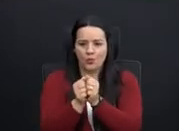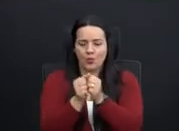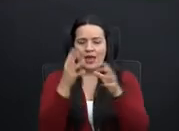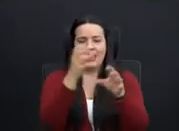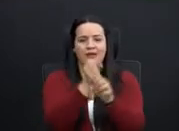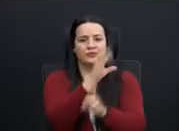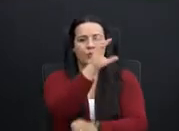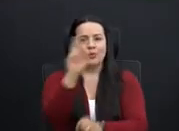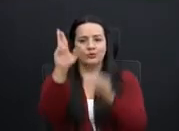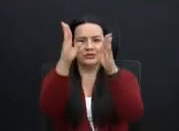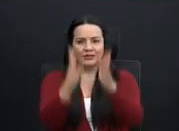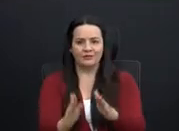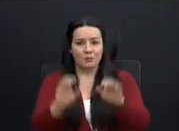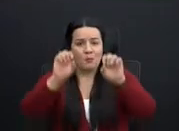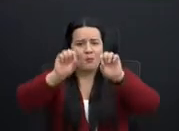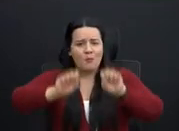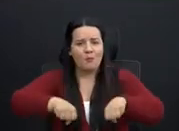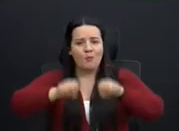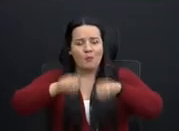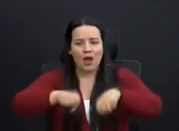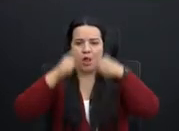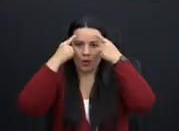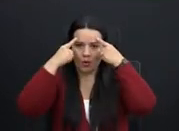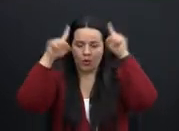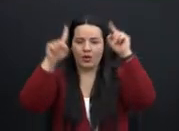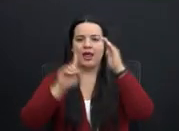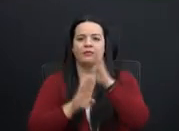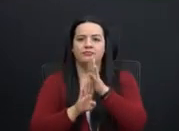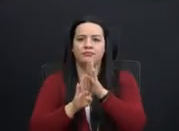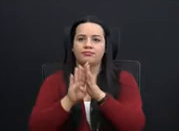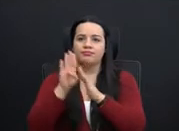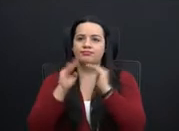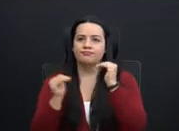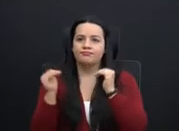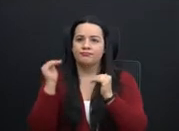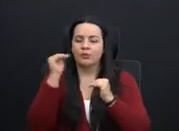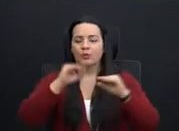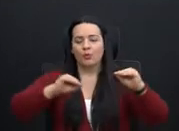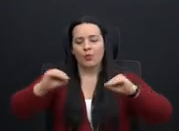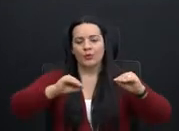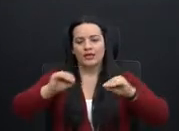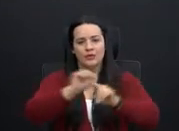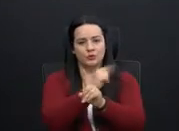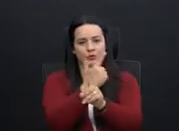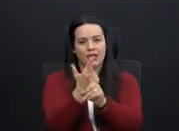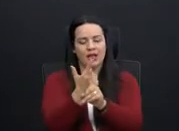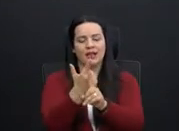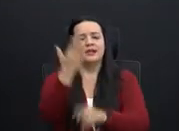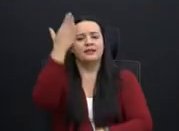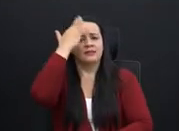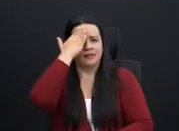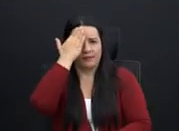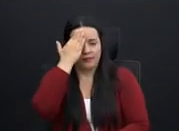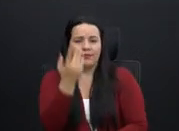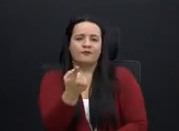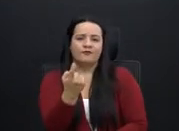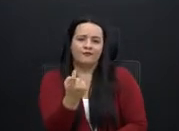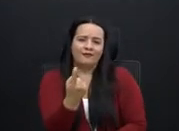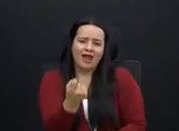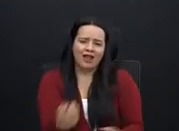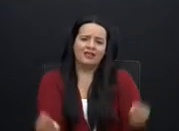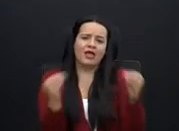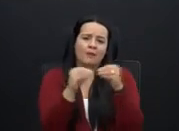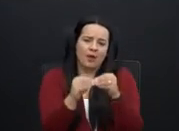los costarricenses puedan escalar peldaños en la movilidad social, aunque sabemos que aún falta muchísimo camino